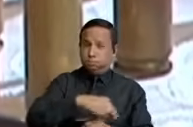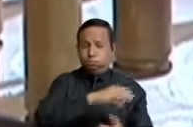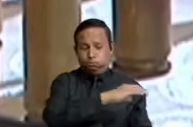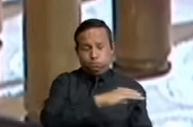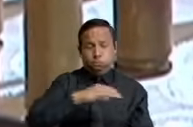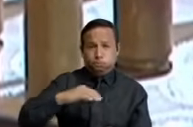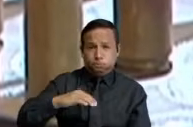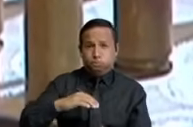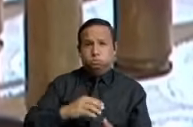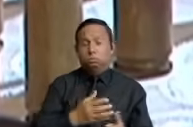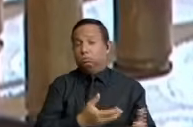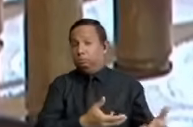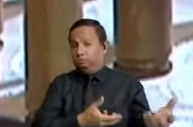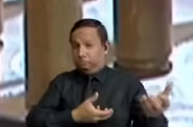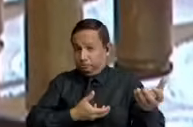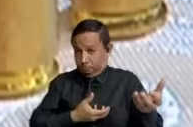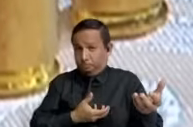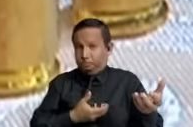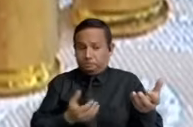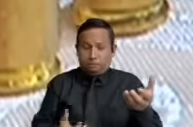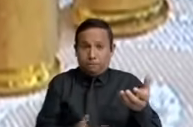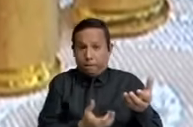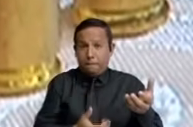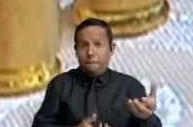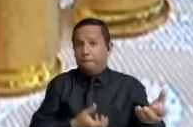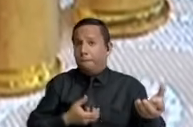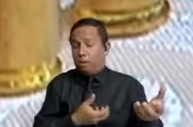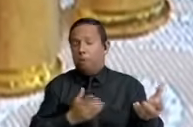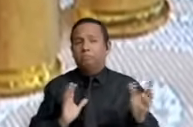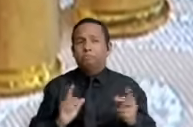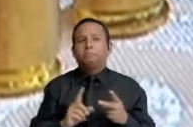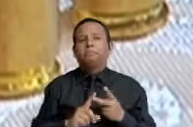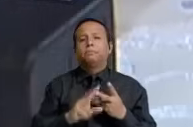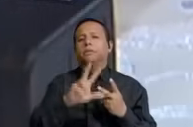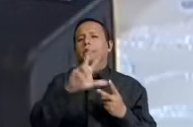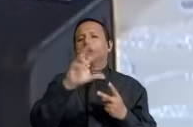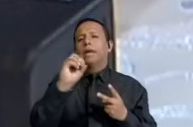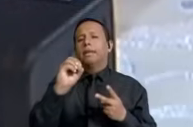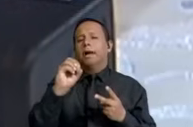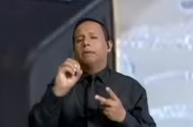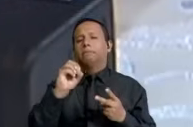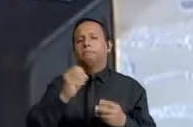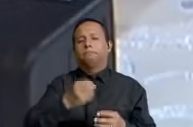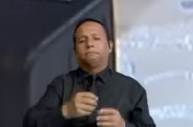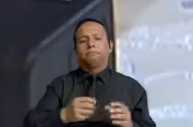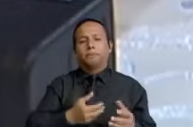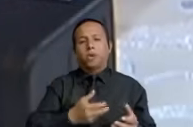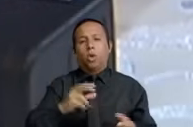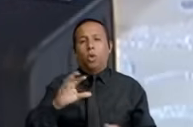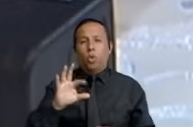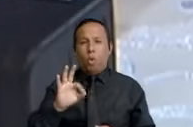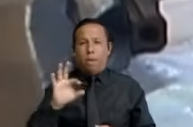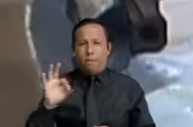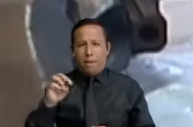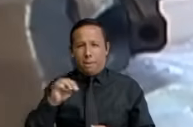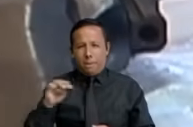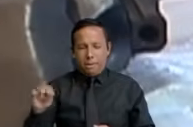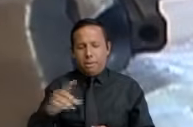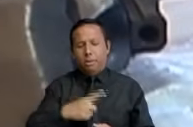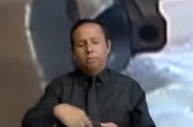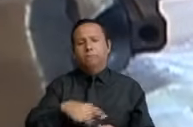esto es de arma larga de fusil Y tenemos 30 municiones calibre 9 mm los